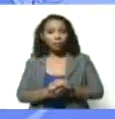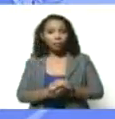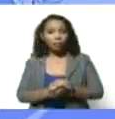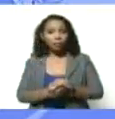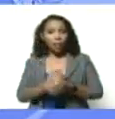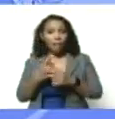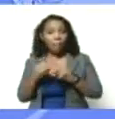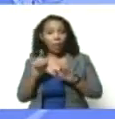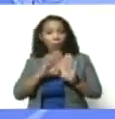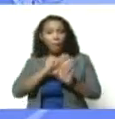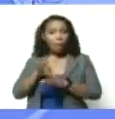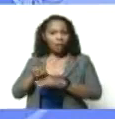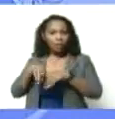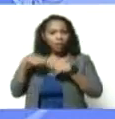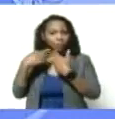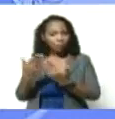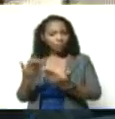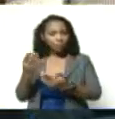Pero aparte de ello,